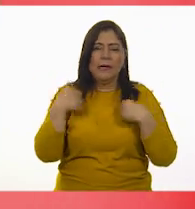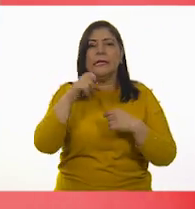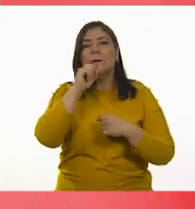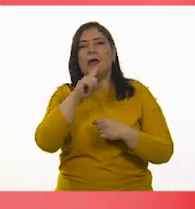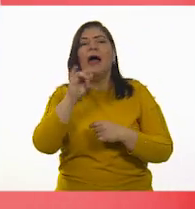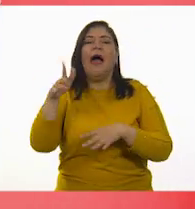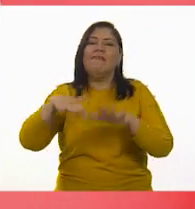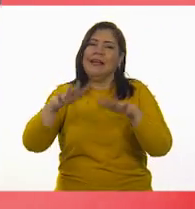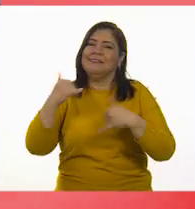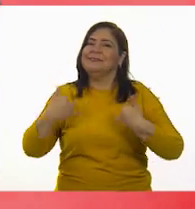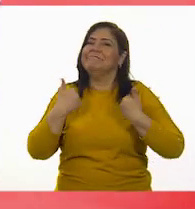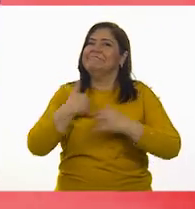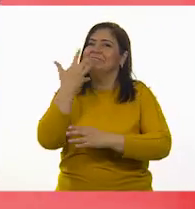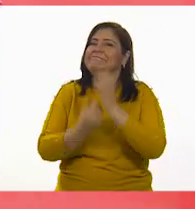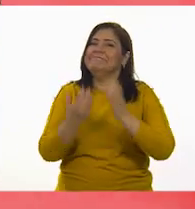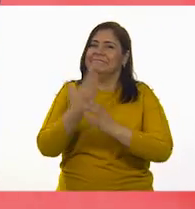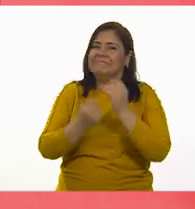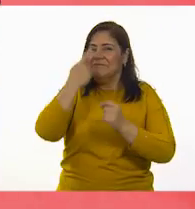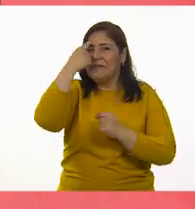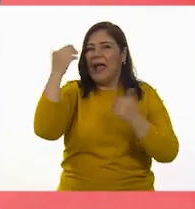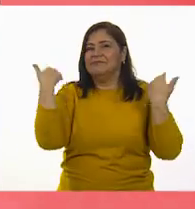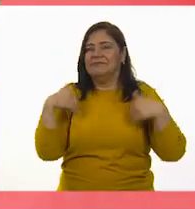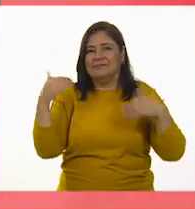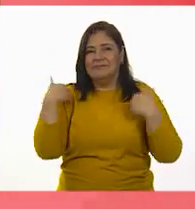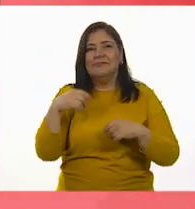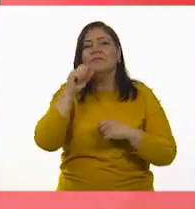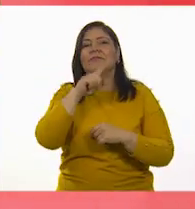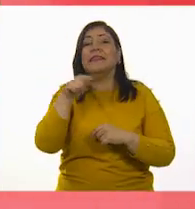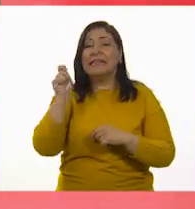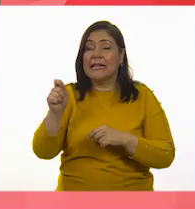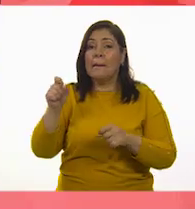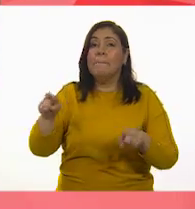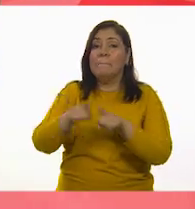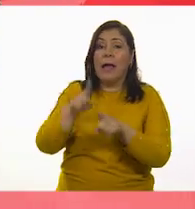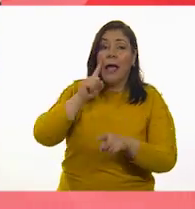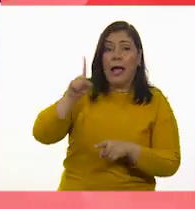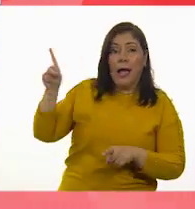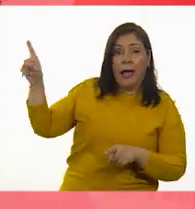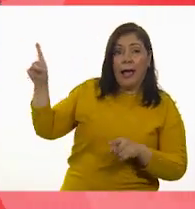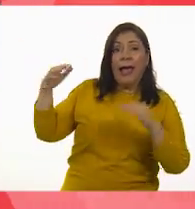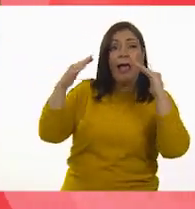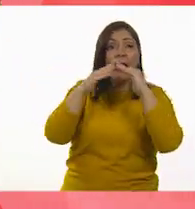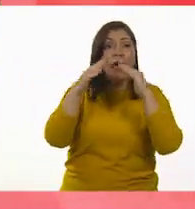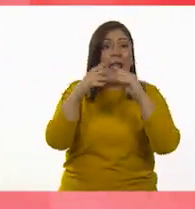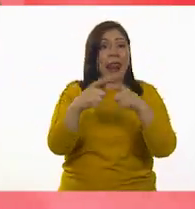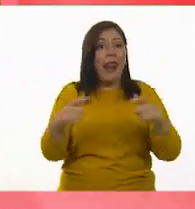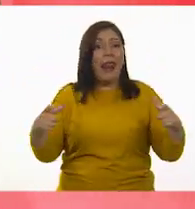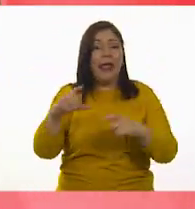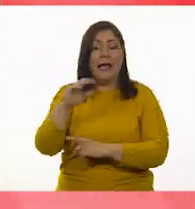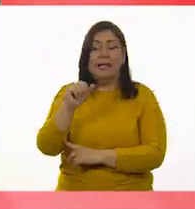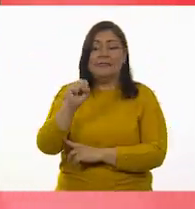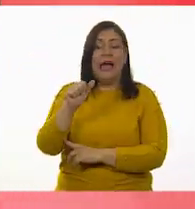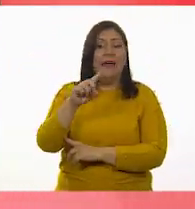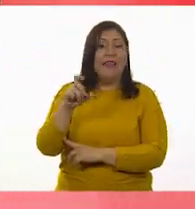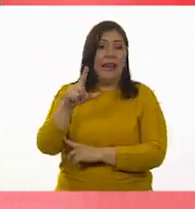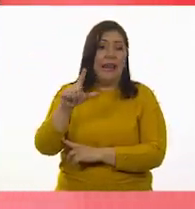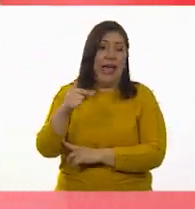de pinta. Aquí mismo se encuentra la Casa del Lago, recinto de la vanguardia cultural del país.